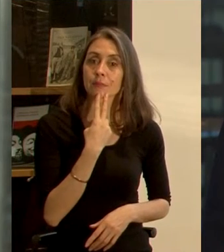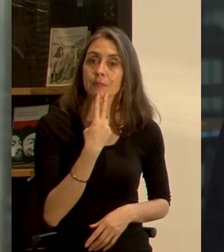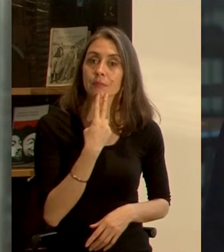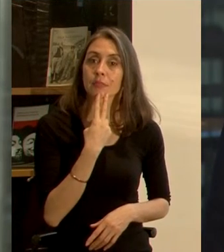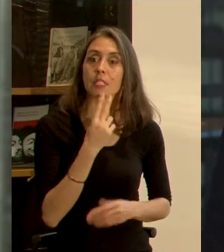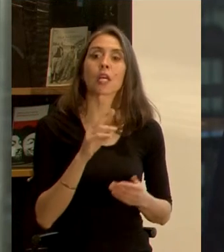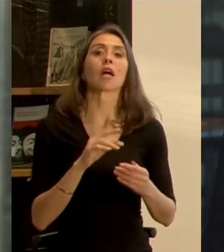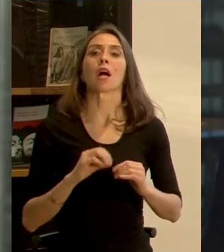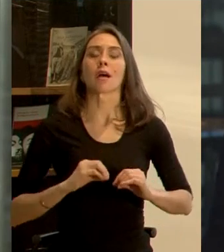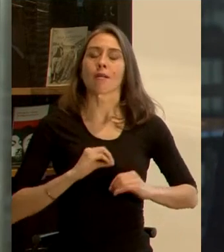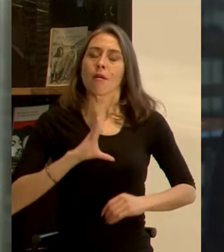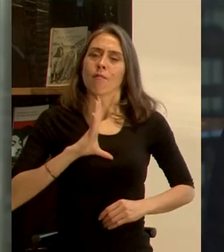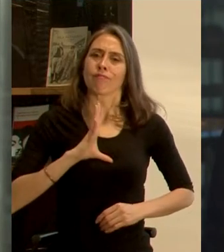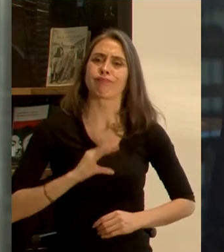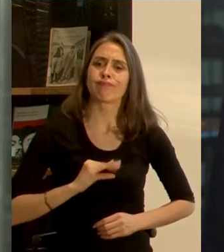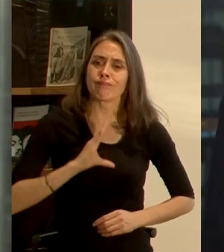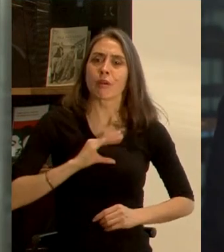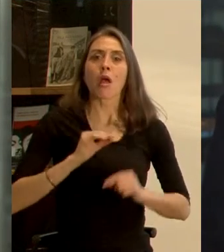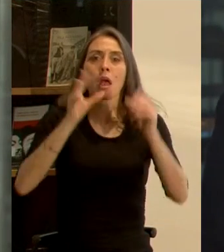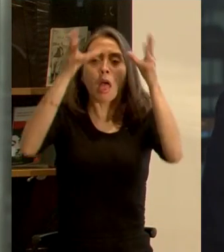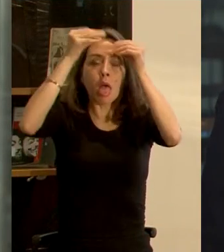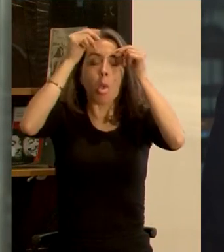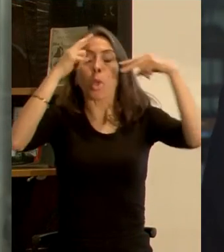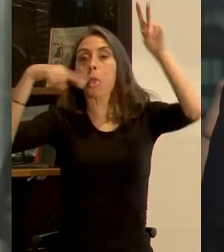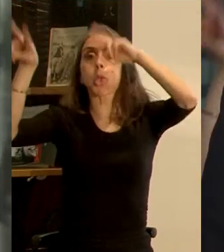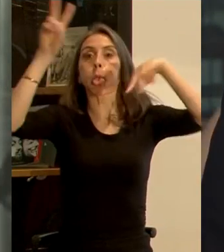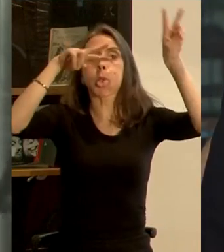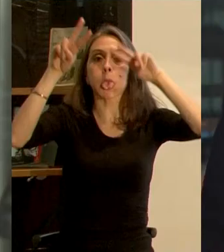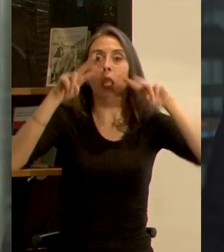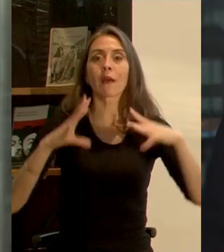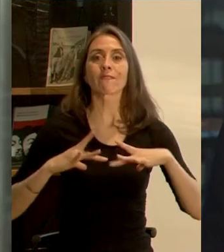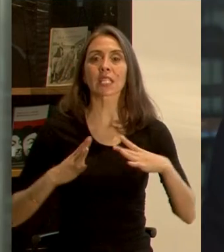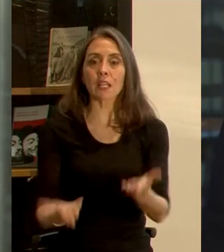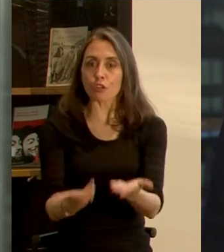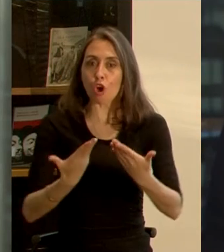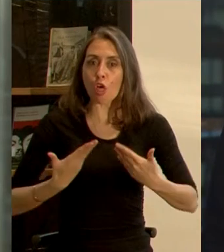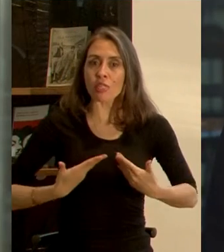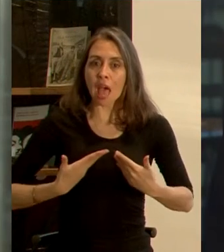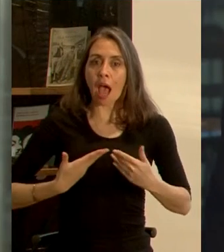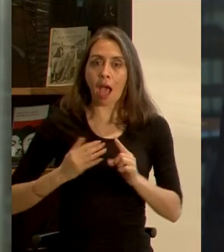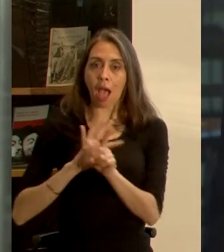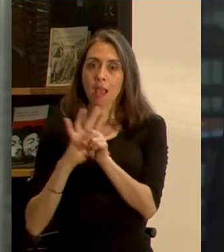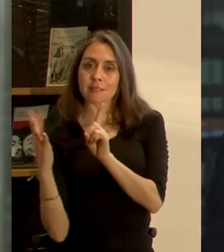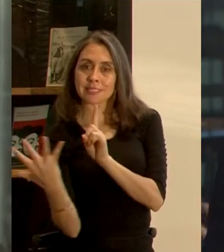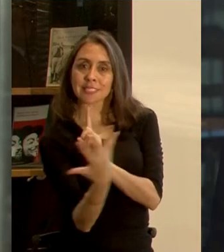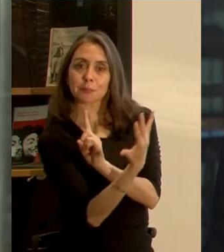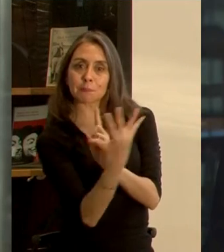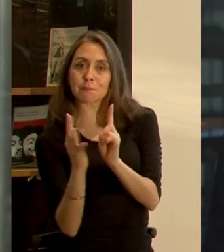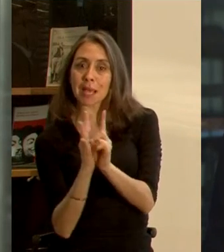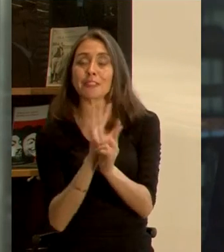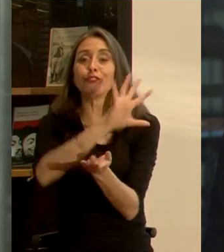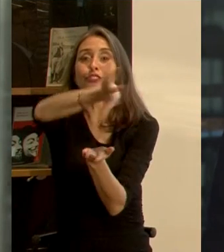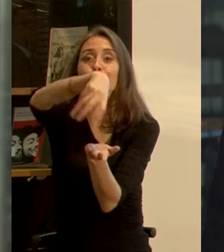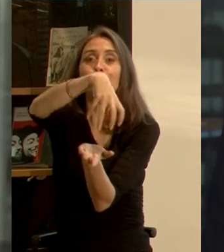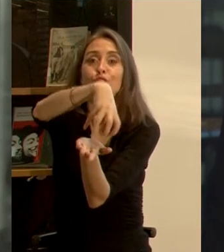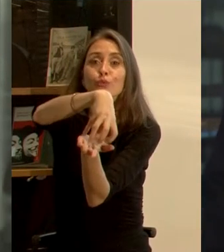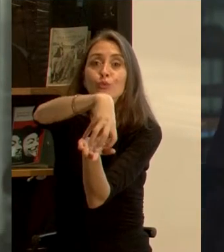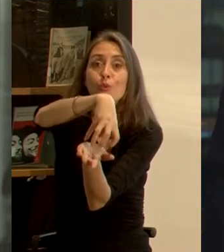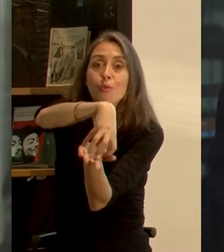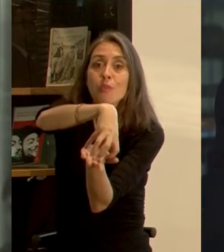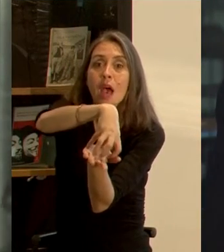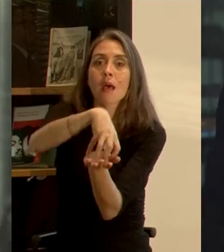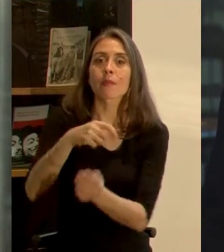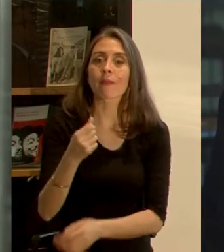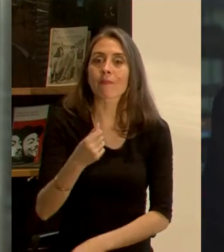su estado de ánimo, su capacidad de concentración, de su felicidad. Y por lo tanto, la dimensión de ciudad yo creo que tiene